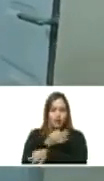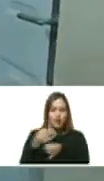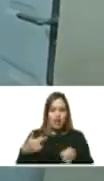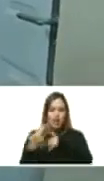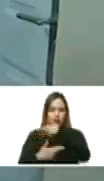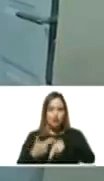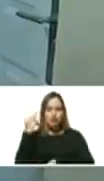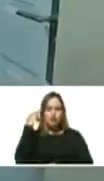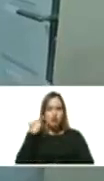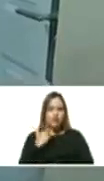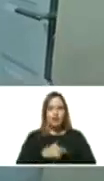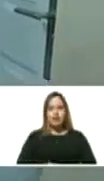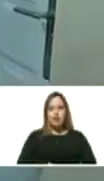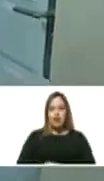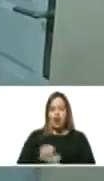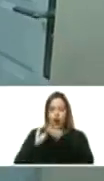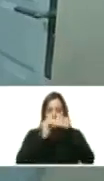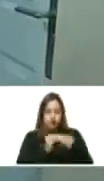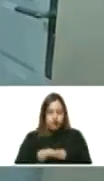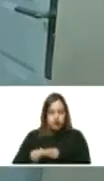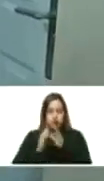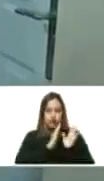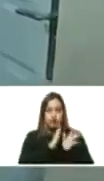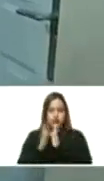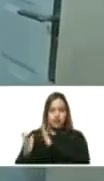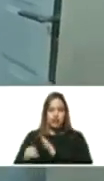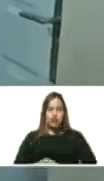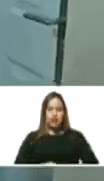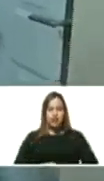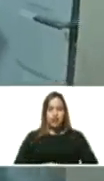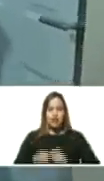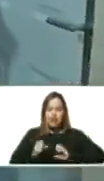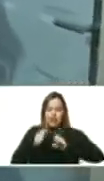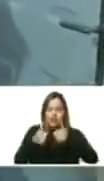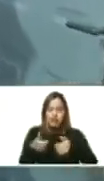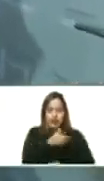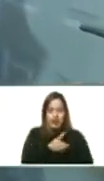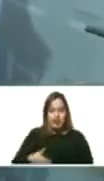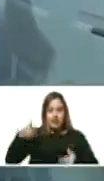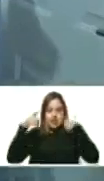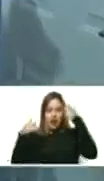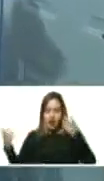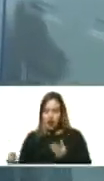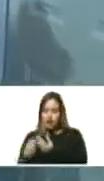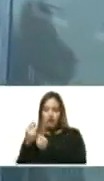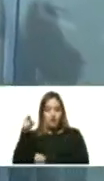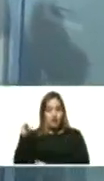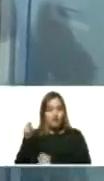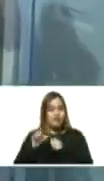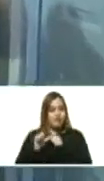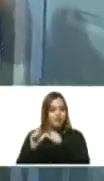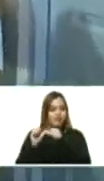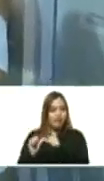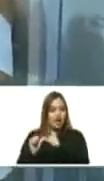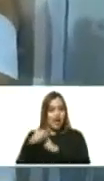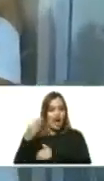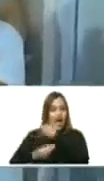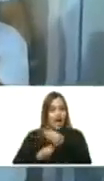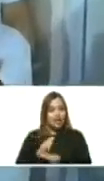Revolución Bolivariana diseñada y que el comandante Chávez sigue junto a usted cumpliéndole la palabra en el